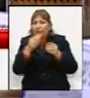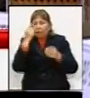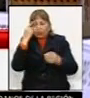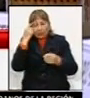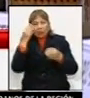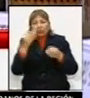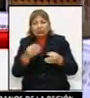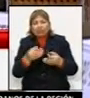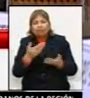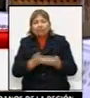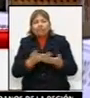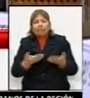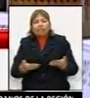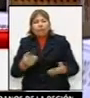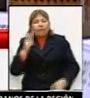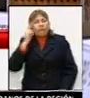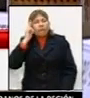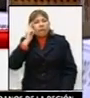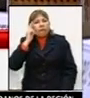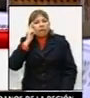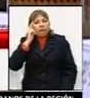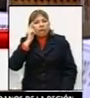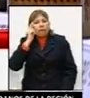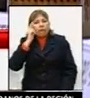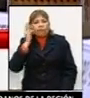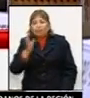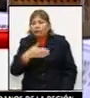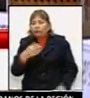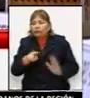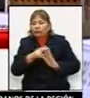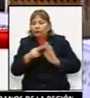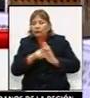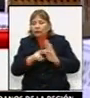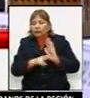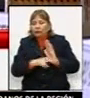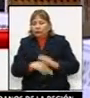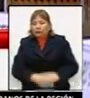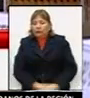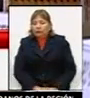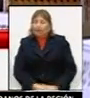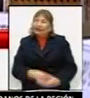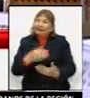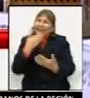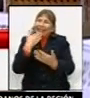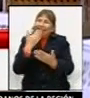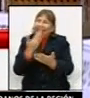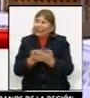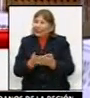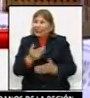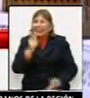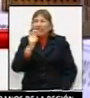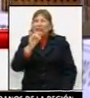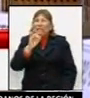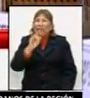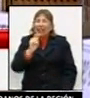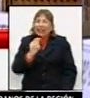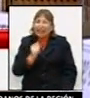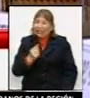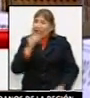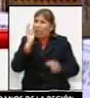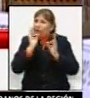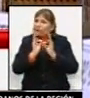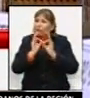también esa realidad en razón de las normas. Muchas gracias, doctor Tuesta. Ha sido